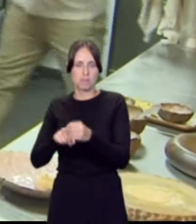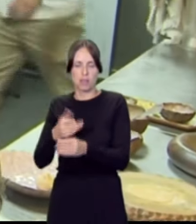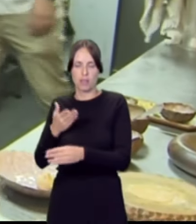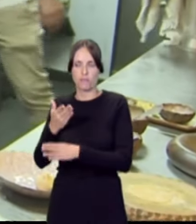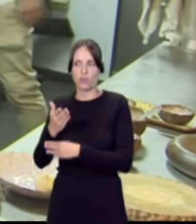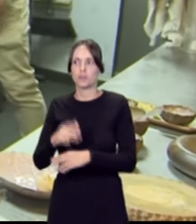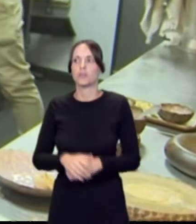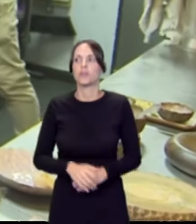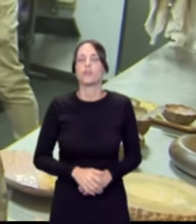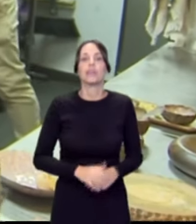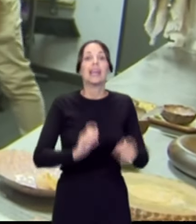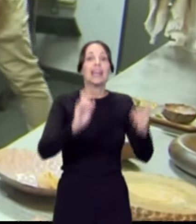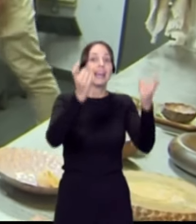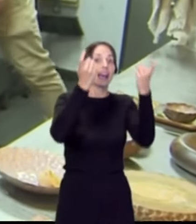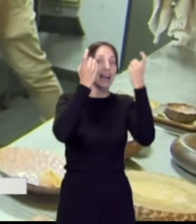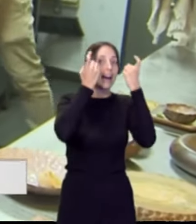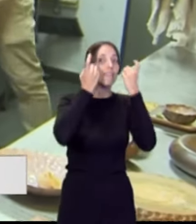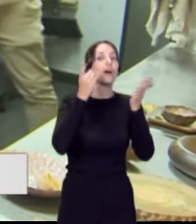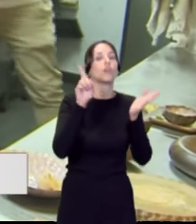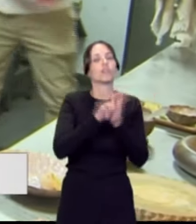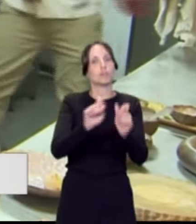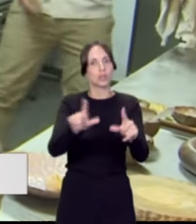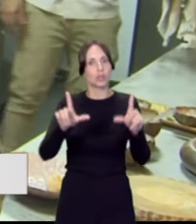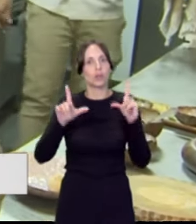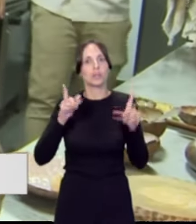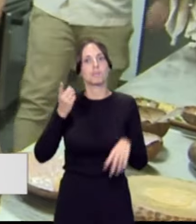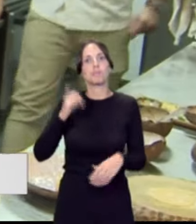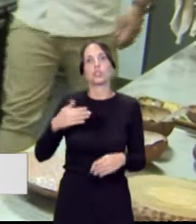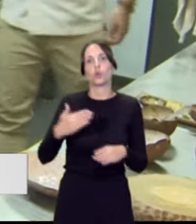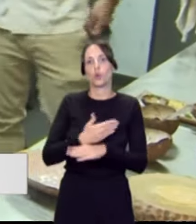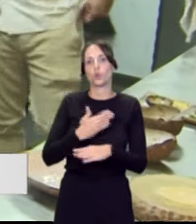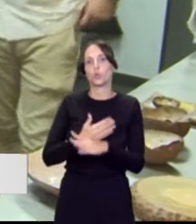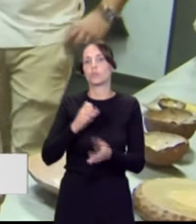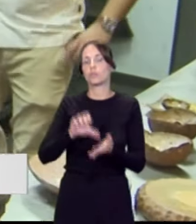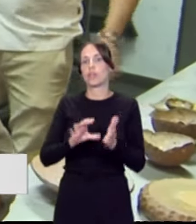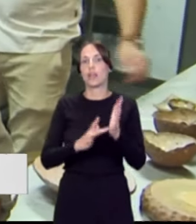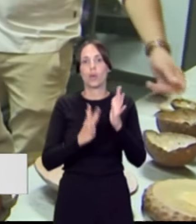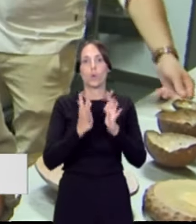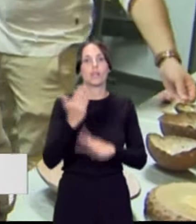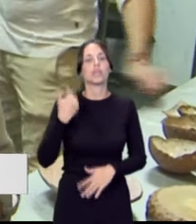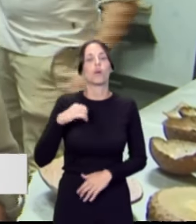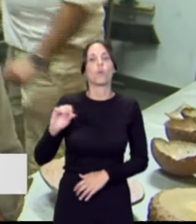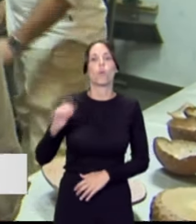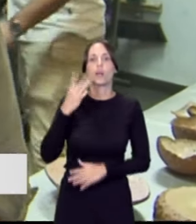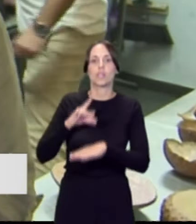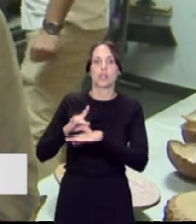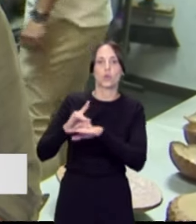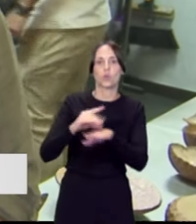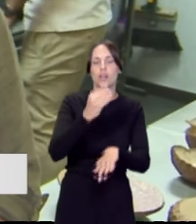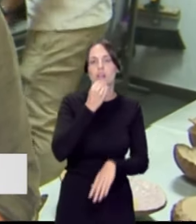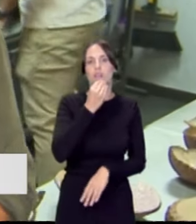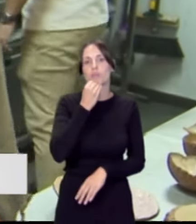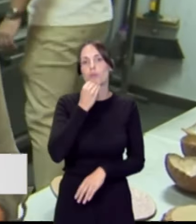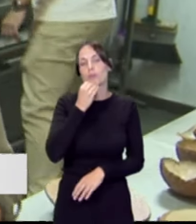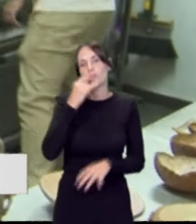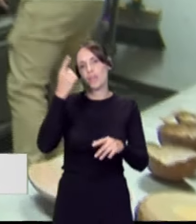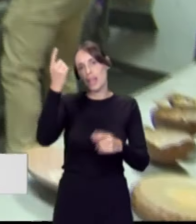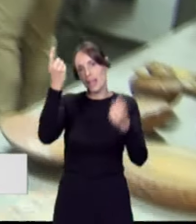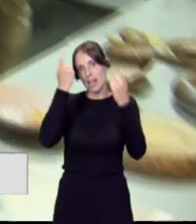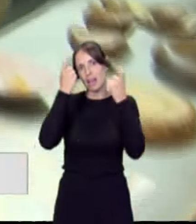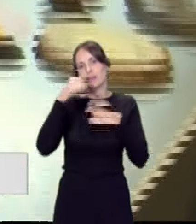La cabra vuelve a ser protagonista este mes de octubre en la ciudad de La Laguna. Ya está en marcha la cuarta ruta gastronómica de la cabra de